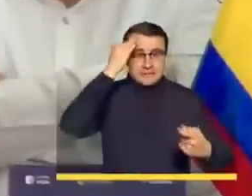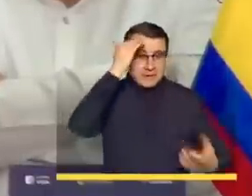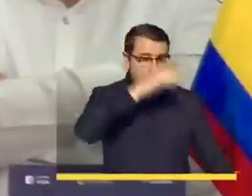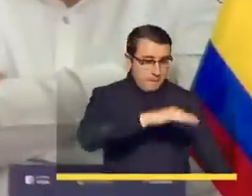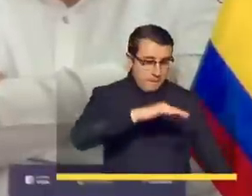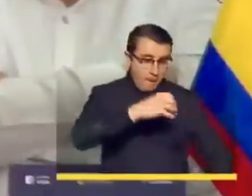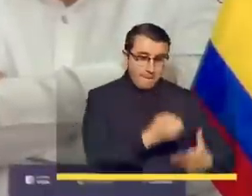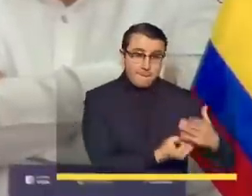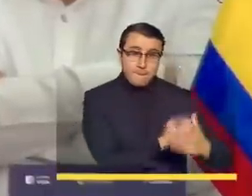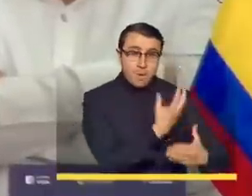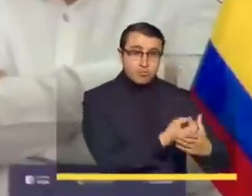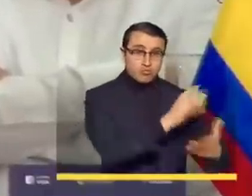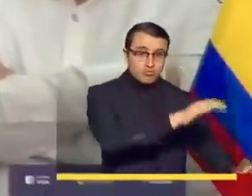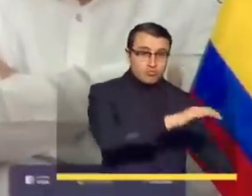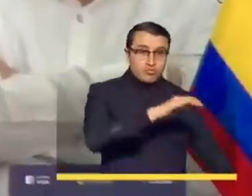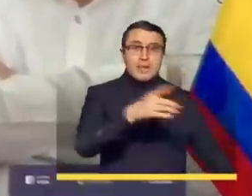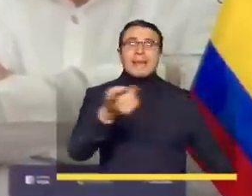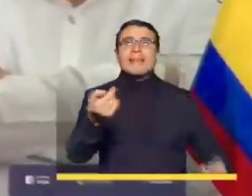una demanda.